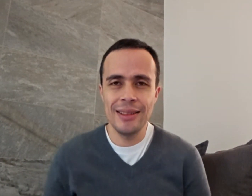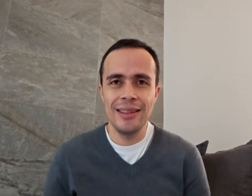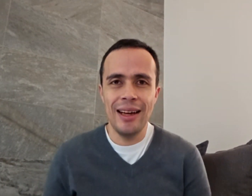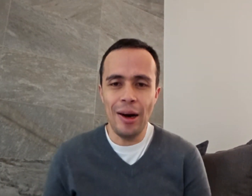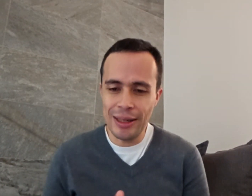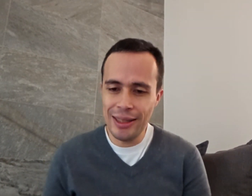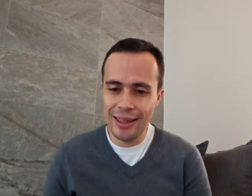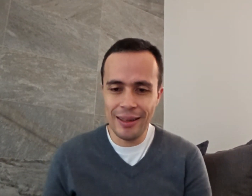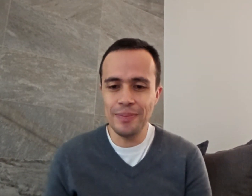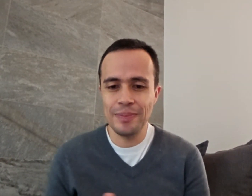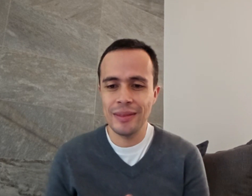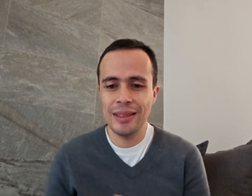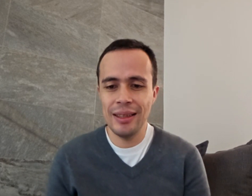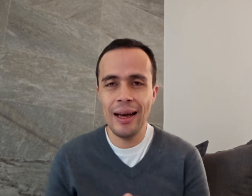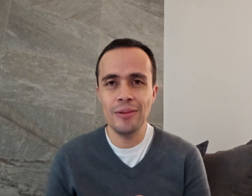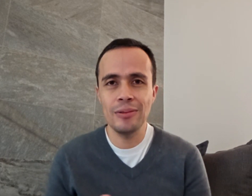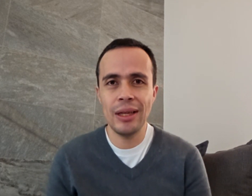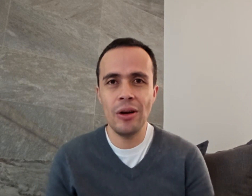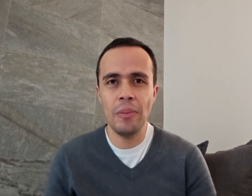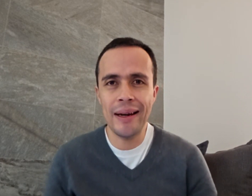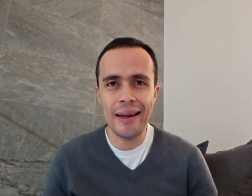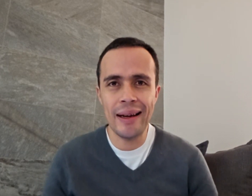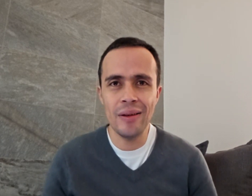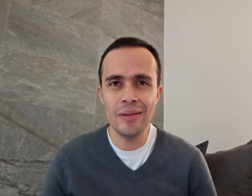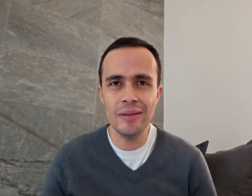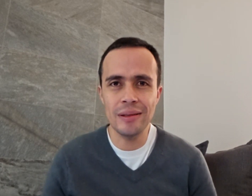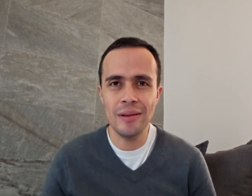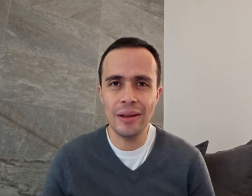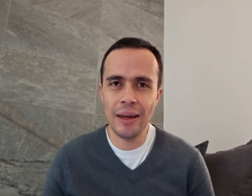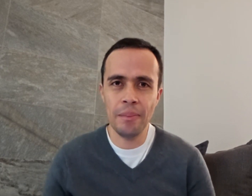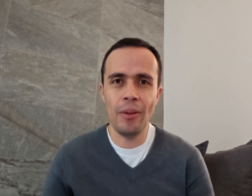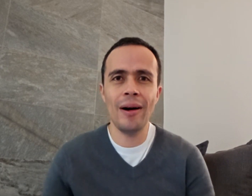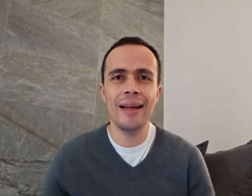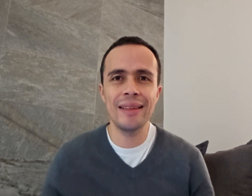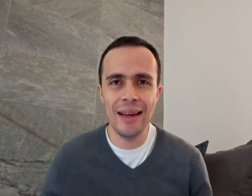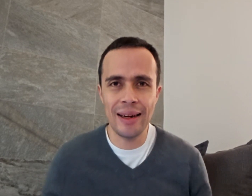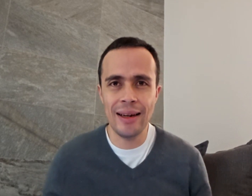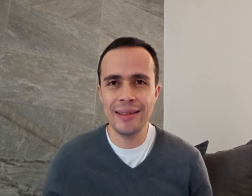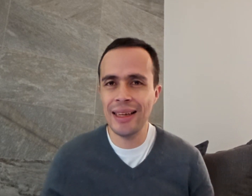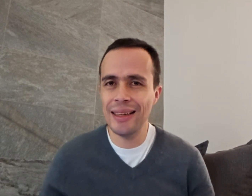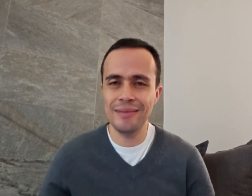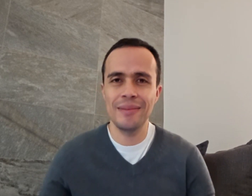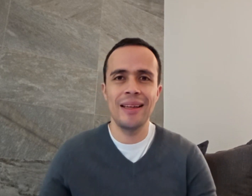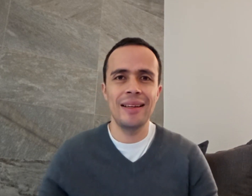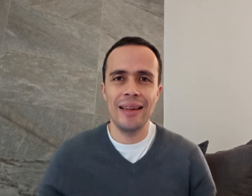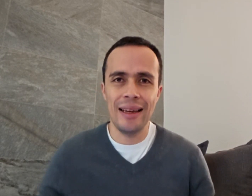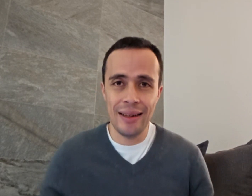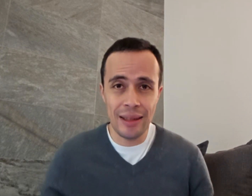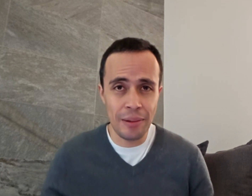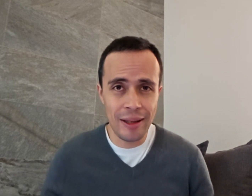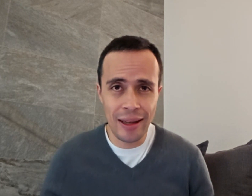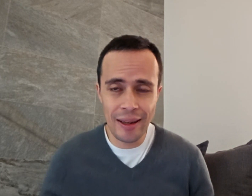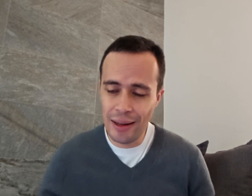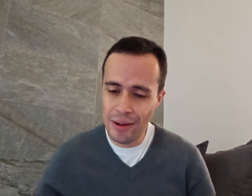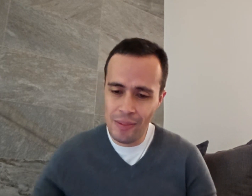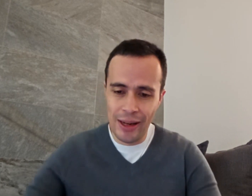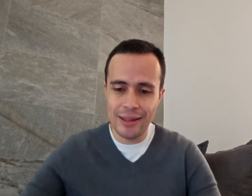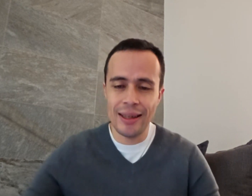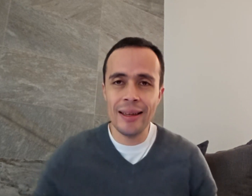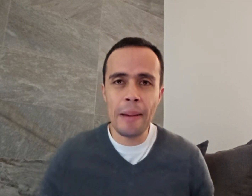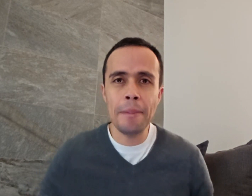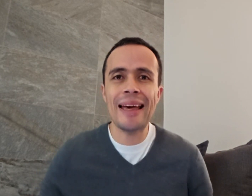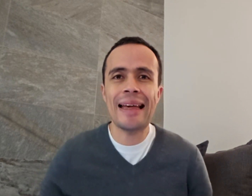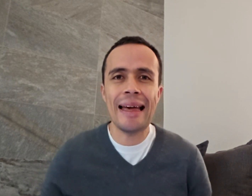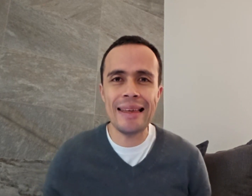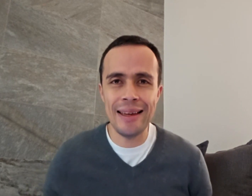realeza. Ahora sí que se da un tiro parejero con quien pongan de la realeza británica. No, hombre,